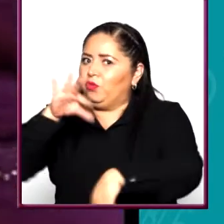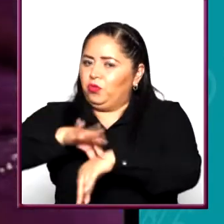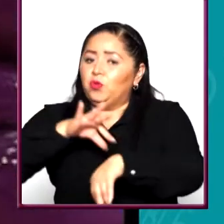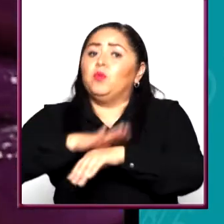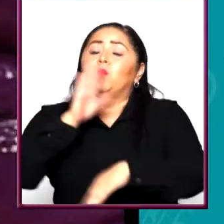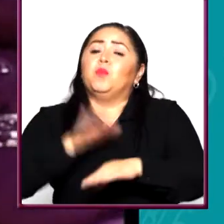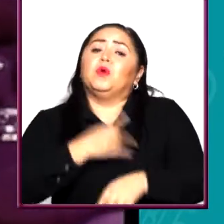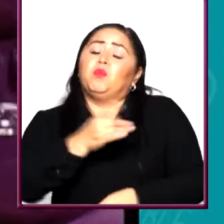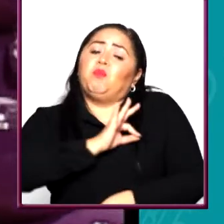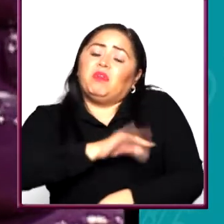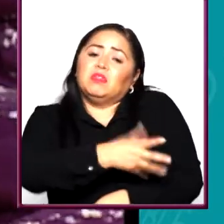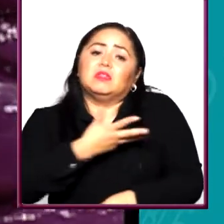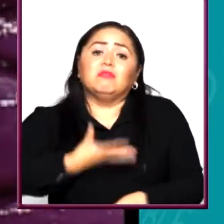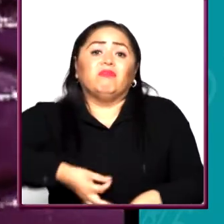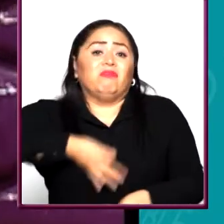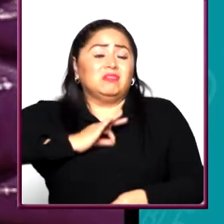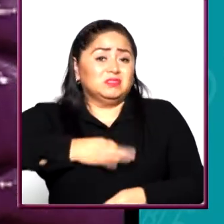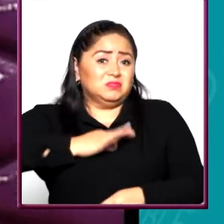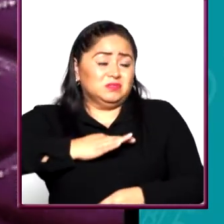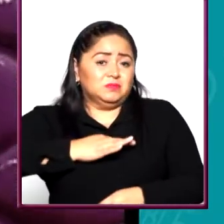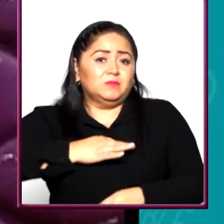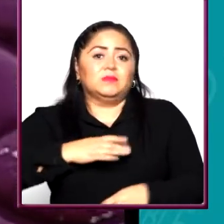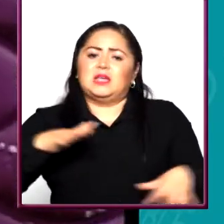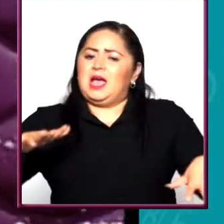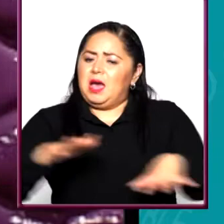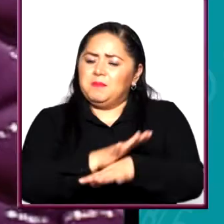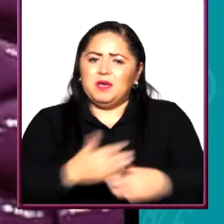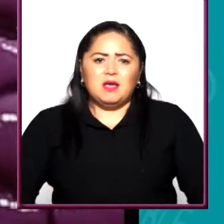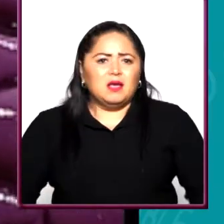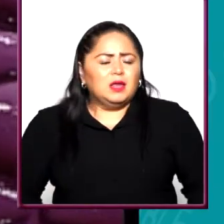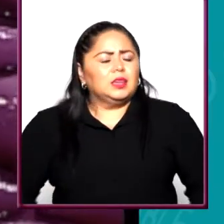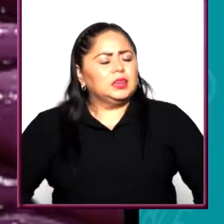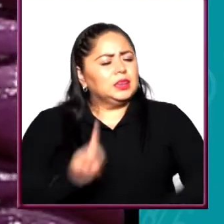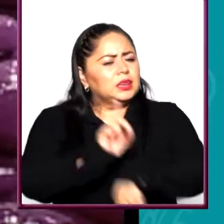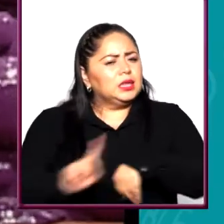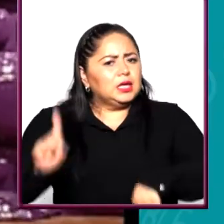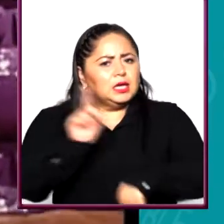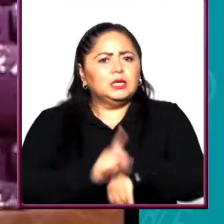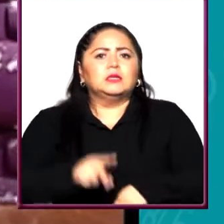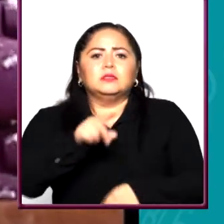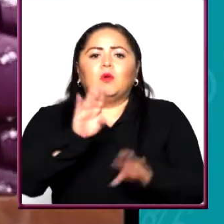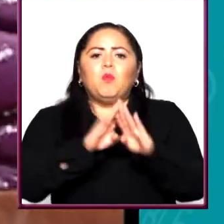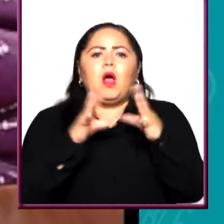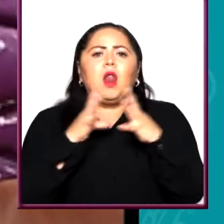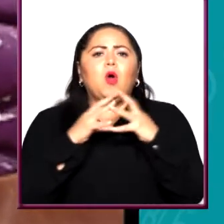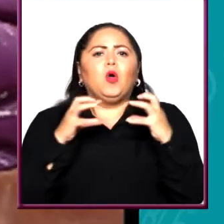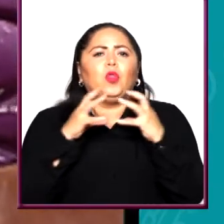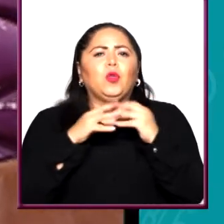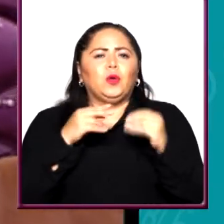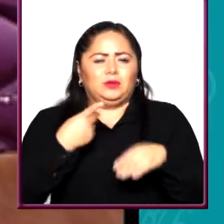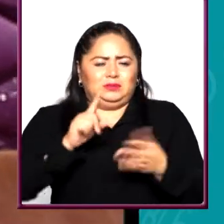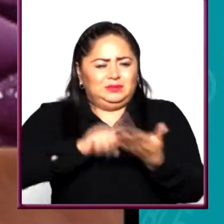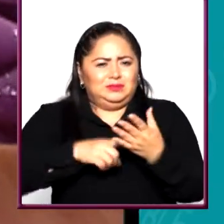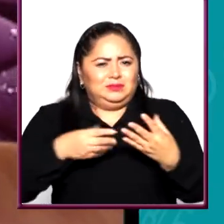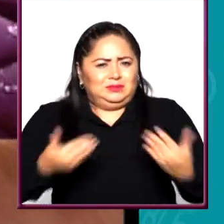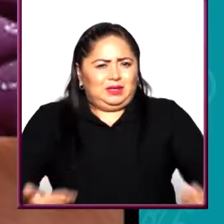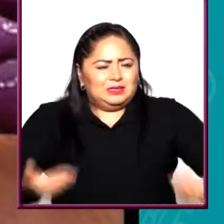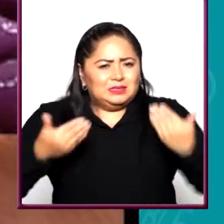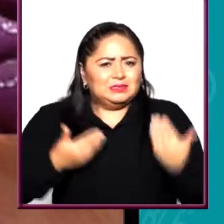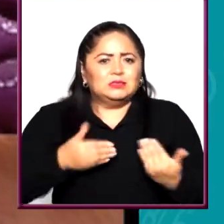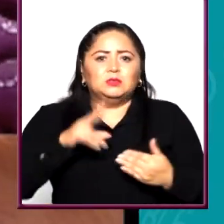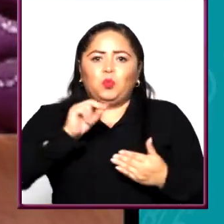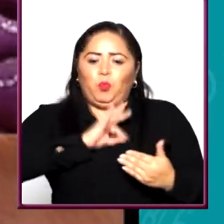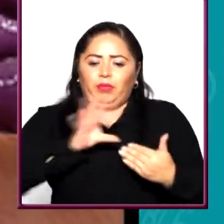doctor, porque es posible que tengas una infección. Cambia tu ropa interior diario y usa la que es de algodón. Los tejidos sintéticos